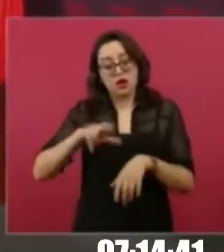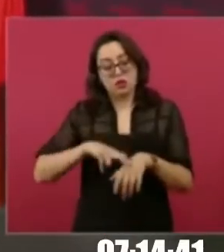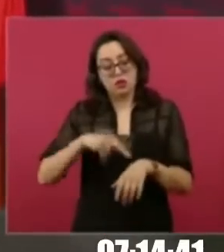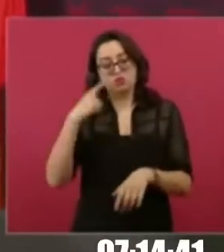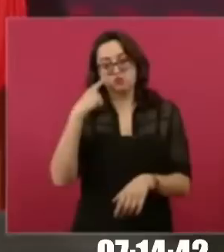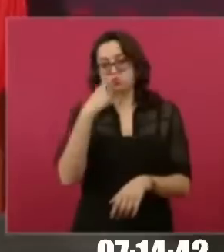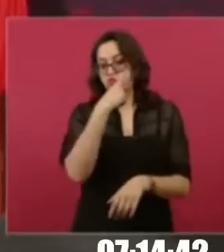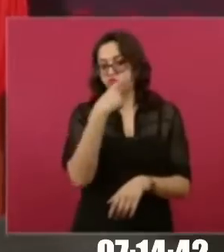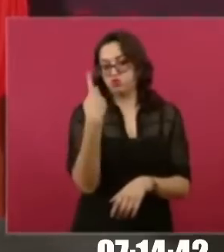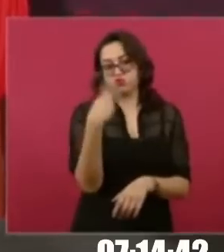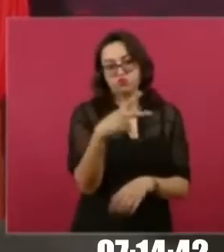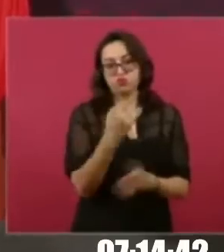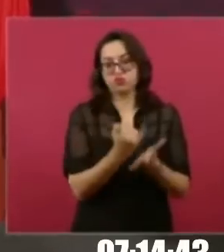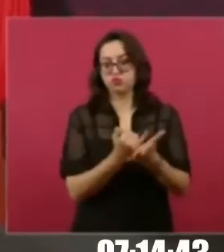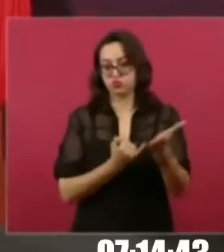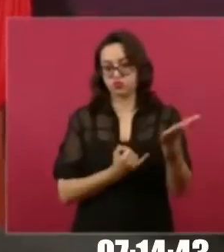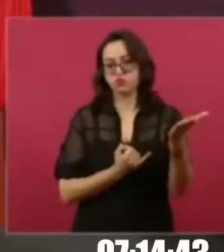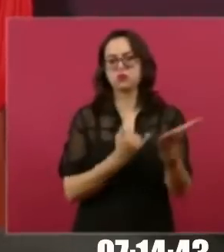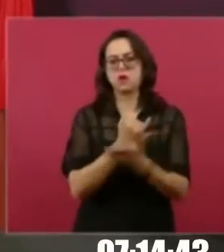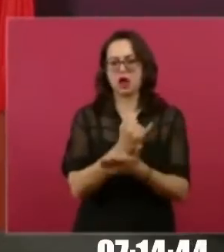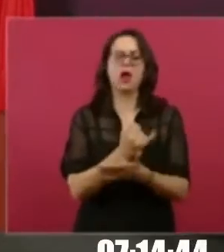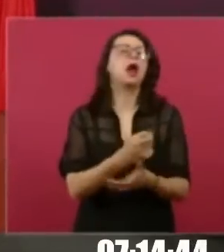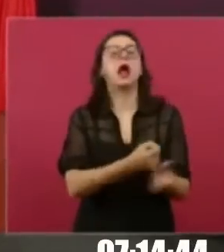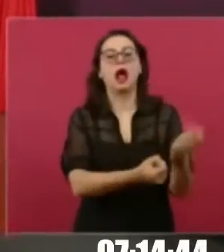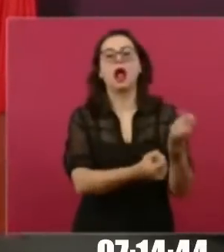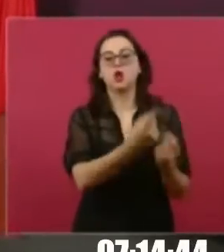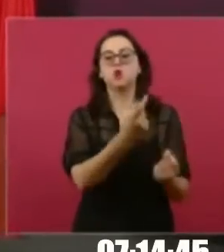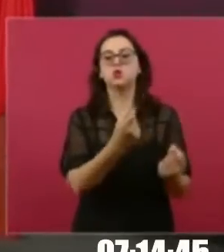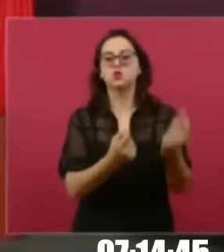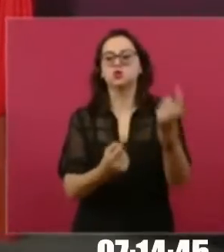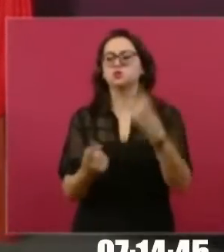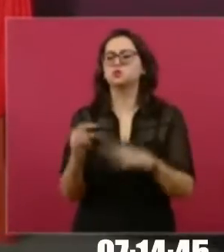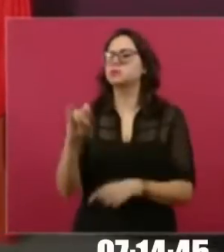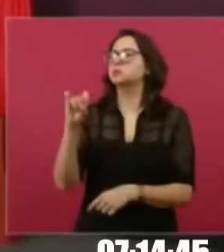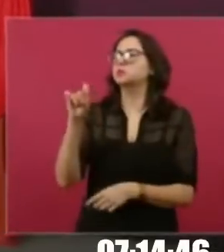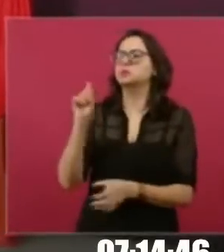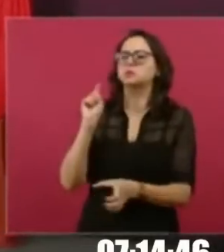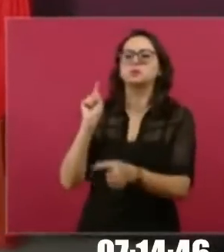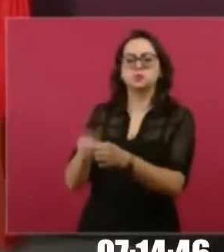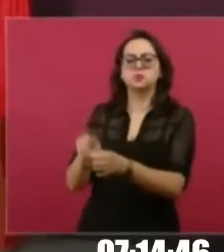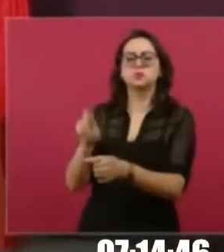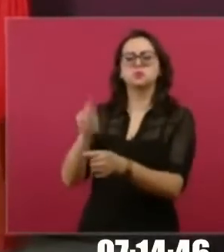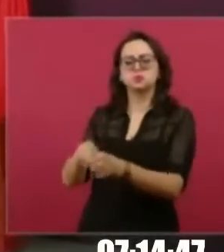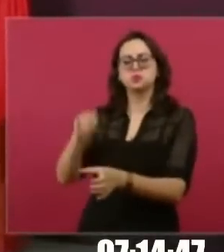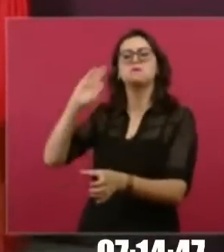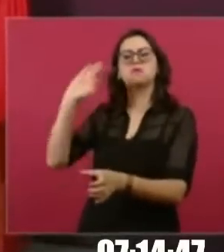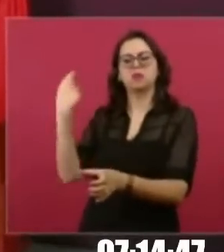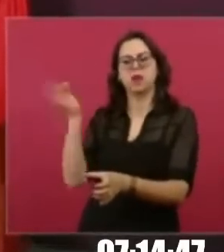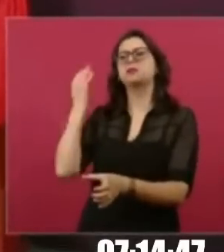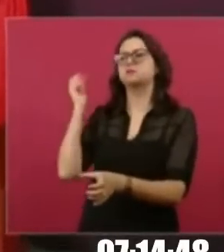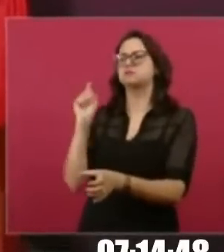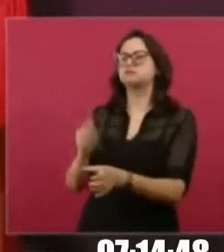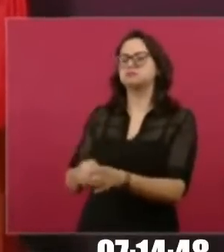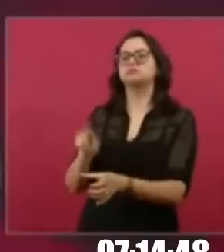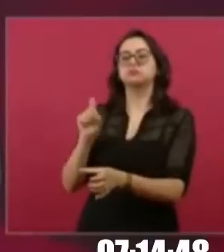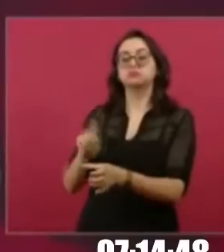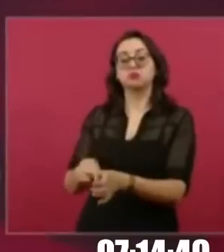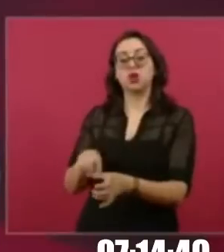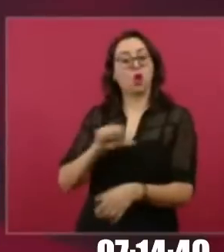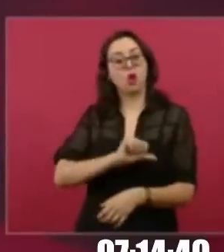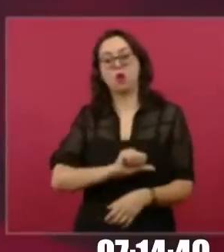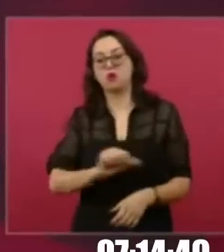tener convenios con todos los gobiernos estatales pero vamos hacia allá y